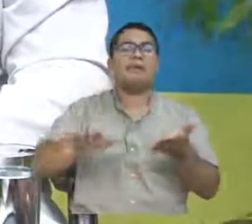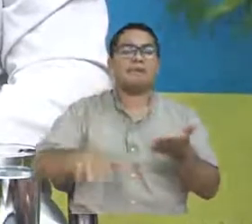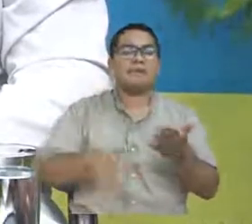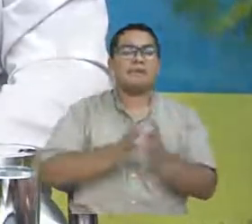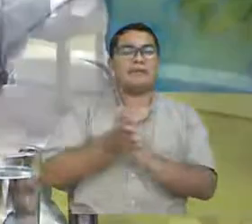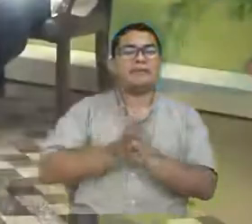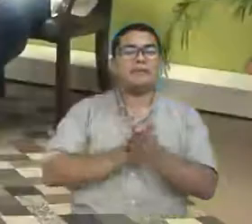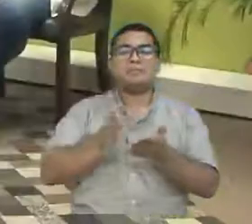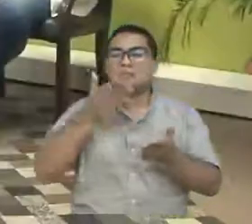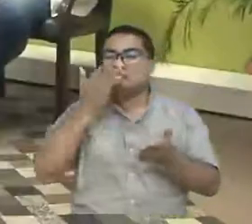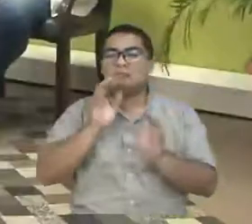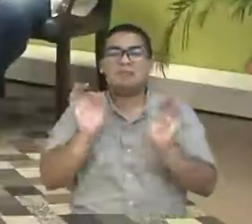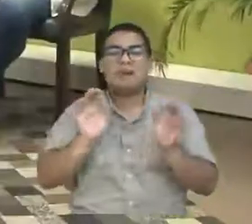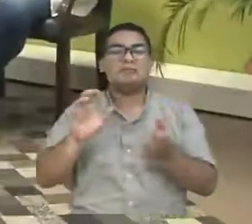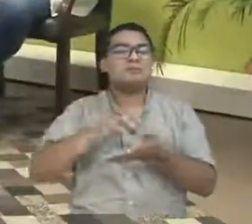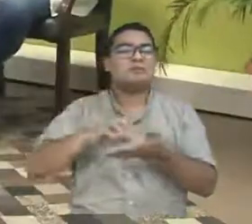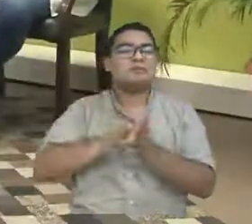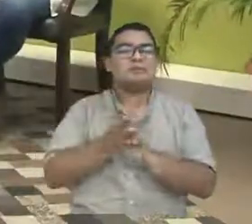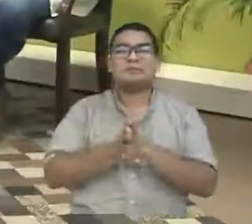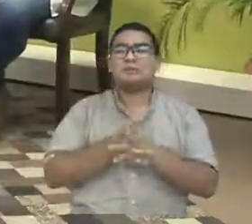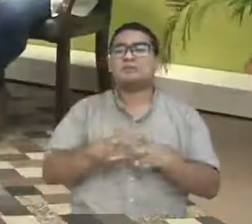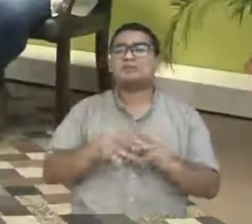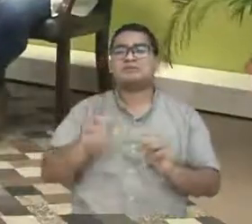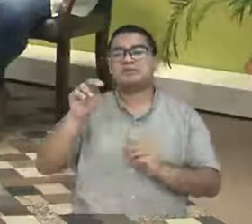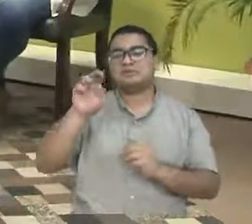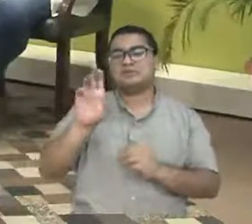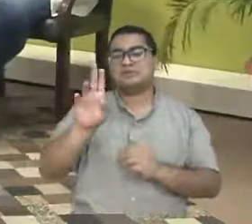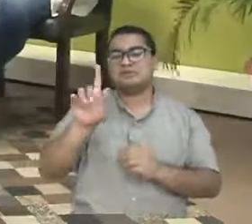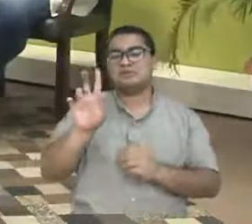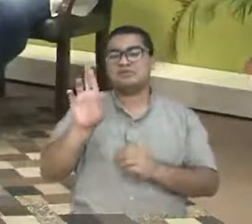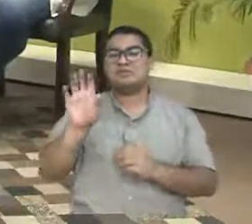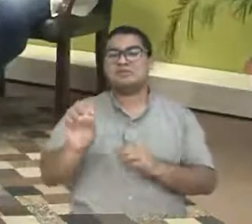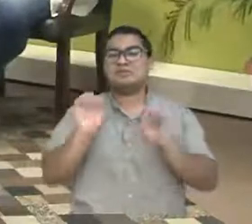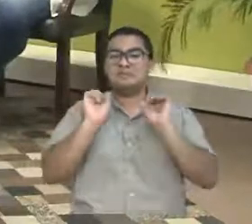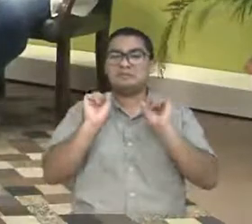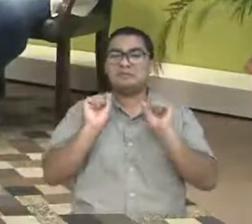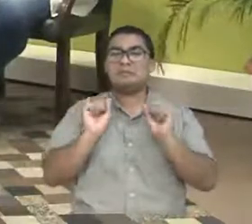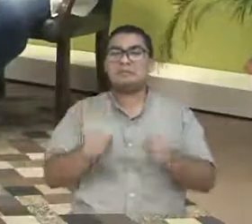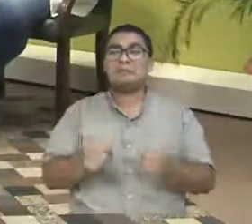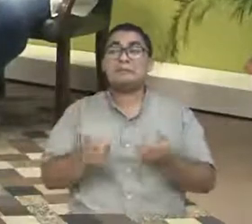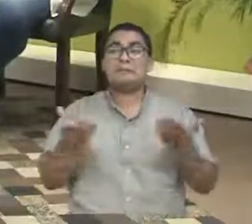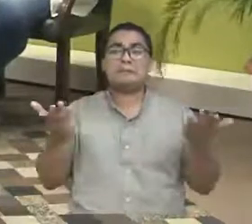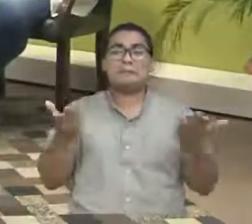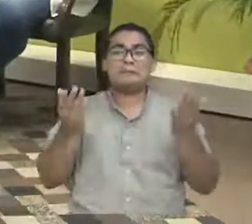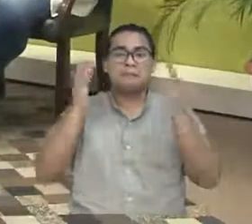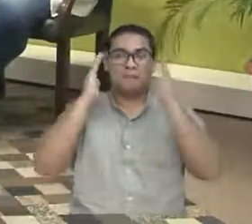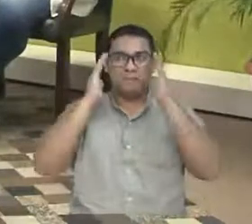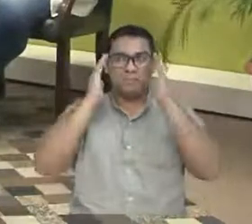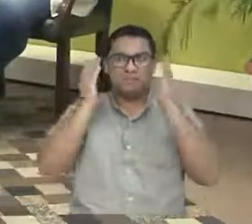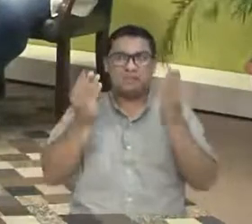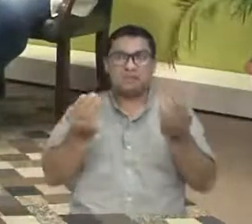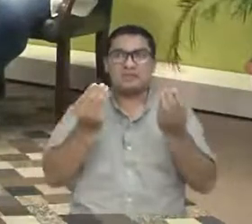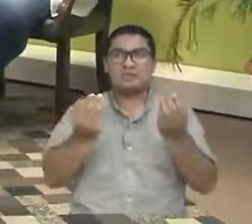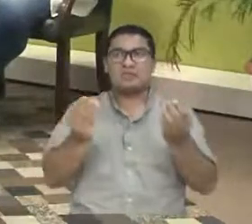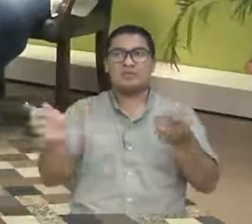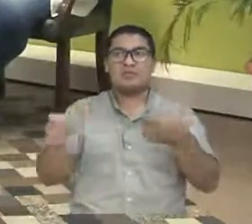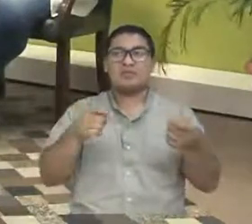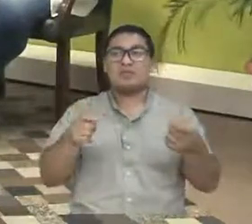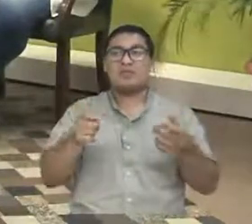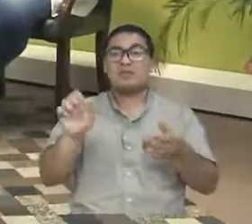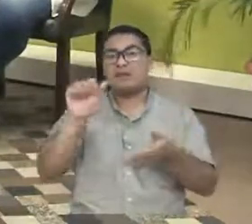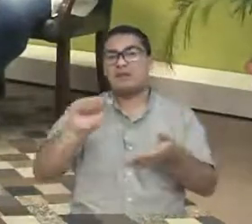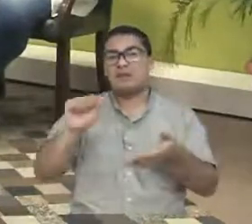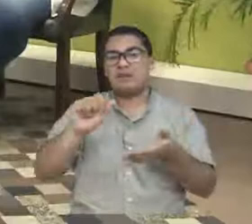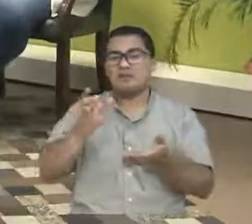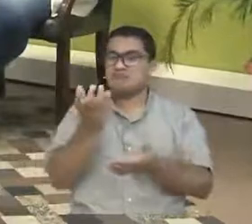sin olor y sin... Neutro, no, si se puede un neutro, hay muchas comerciales que son un colorcito como